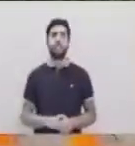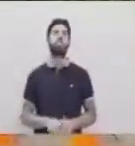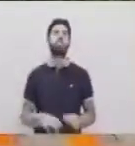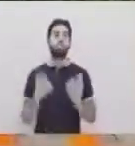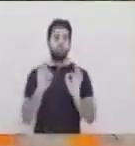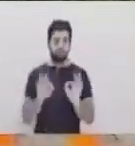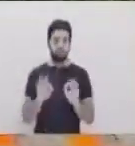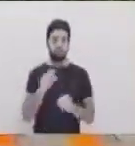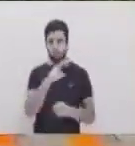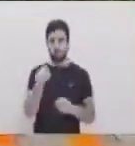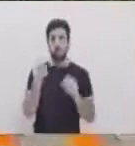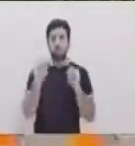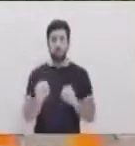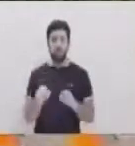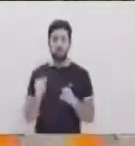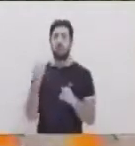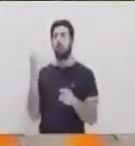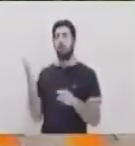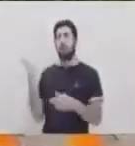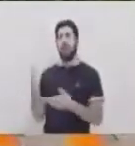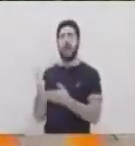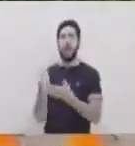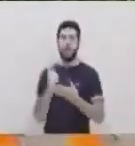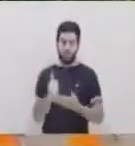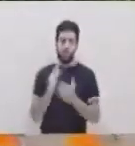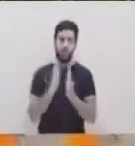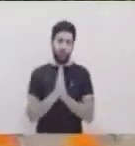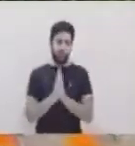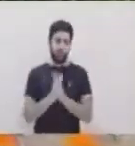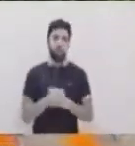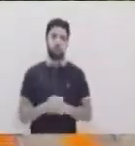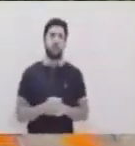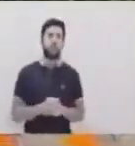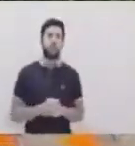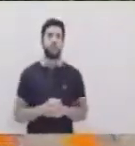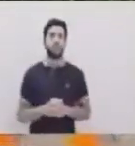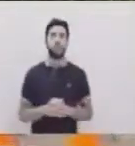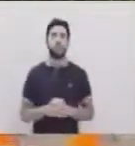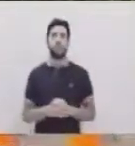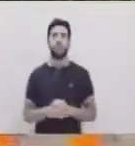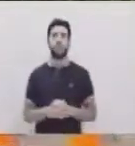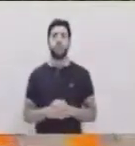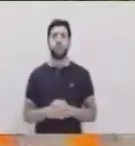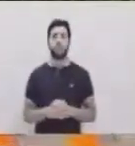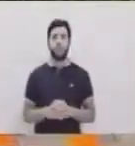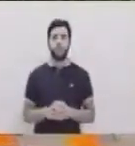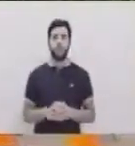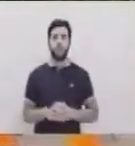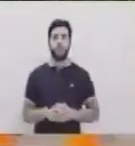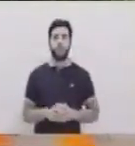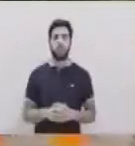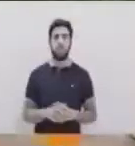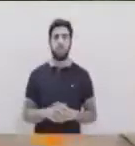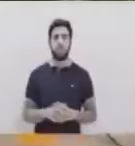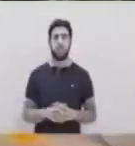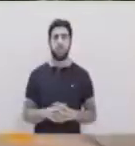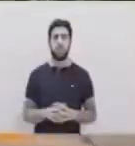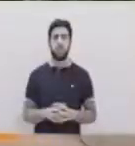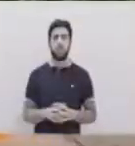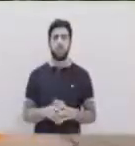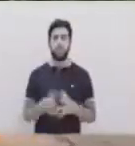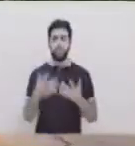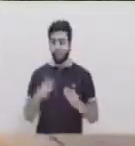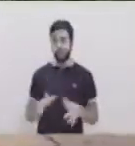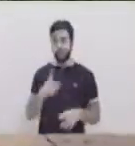Ustedes pueden pedir la ayuda de un familiar en casa. Vamos ahora del otro lado. Ponemos de